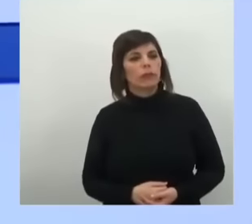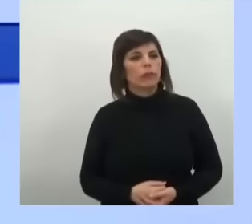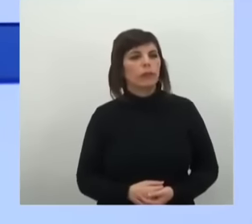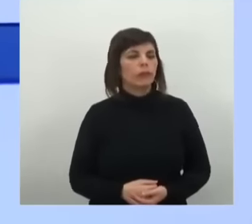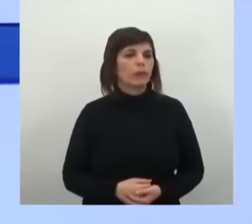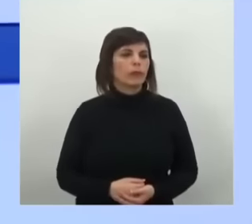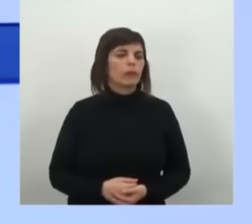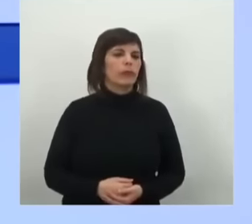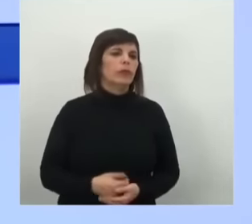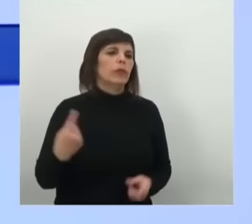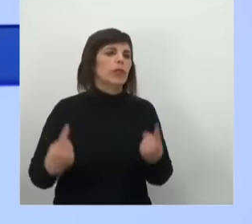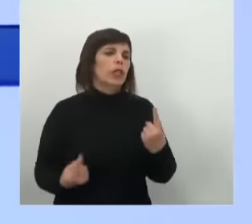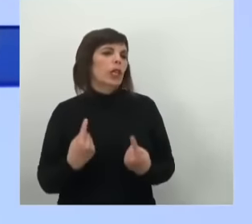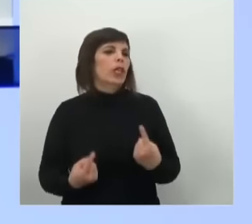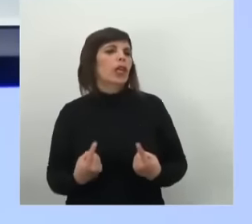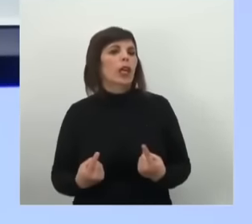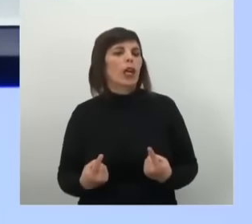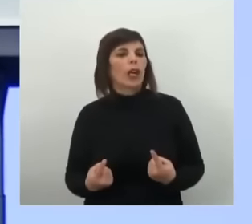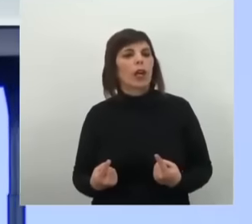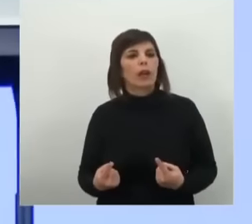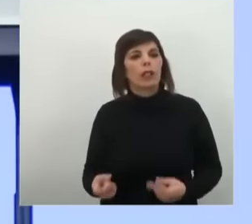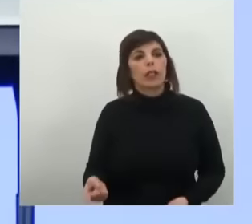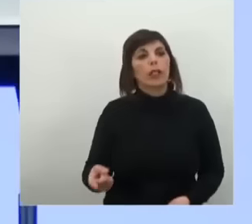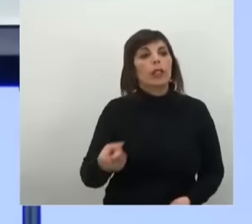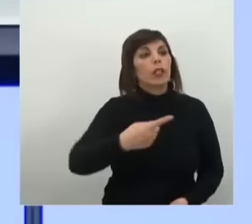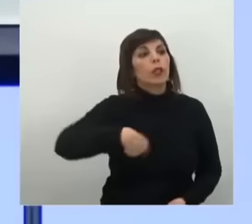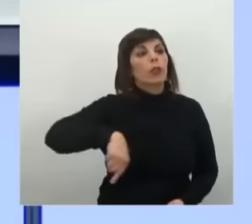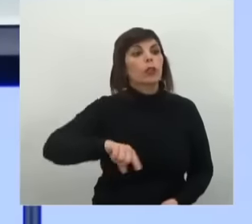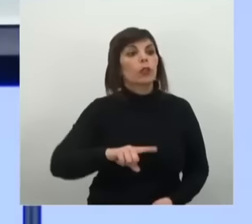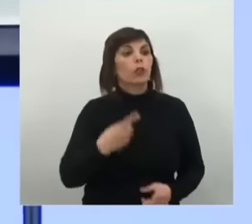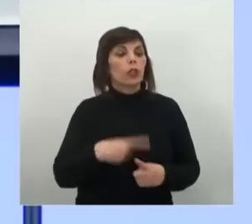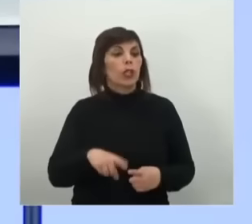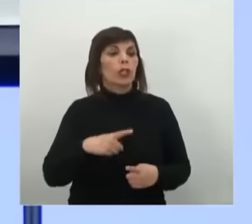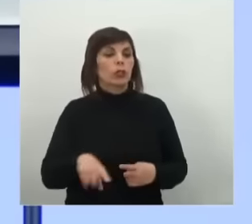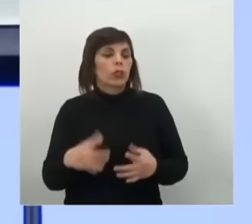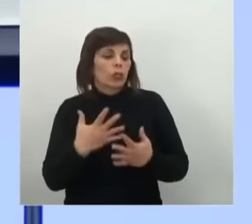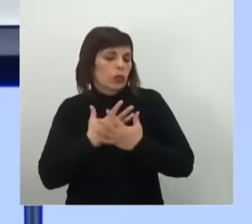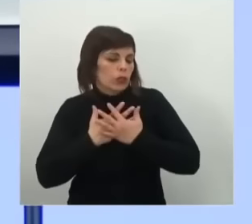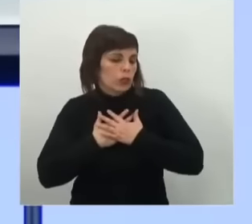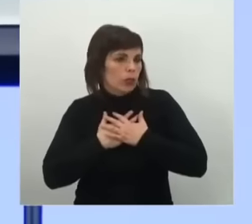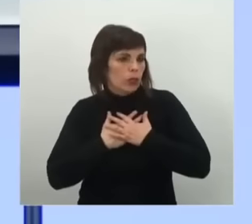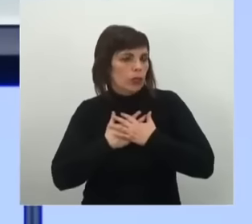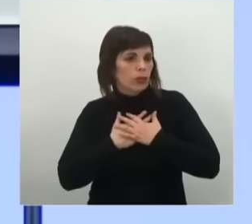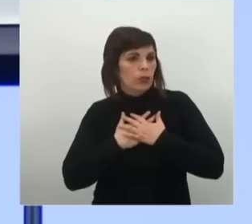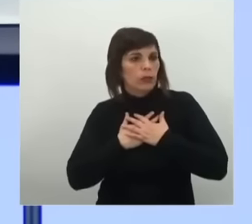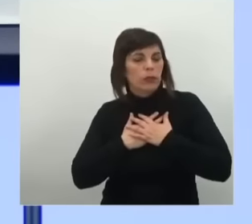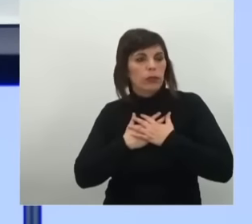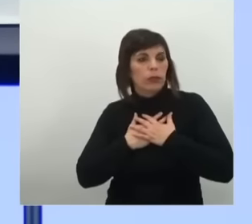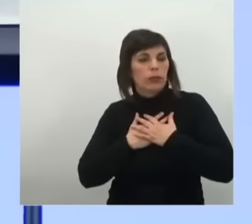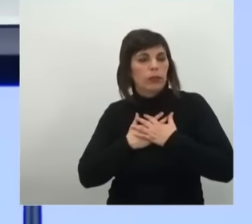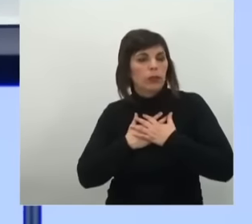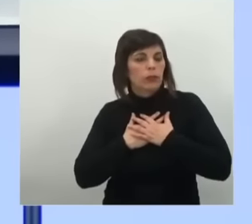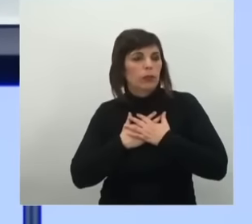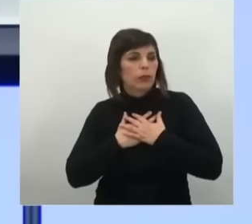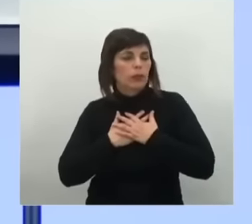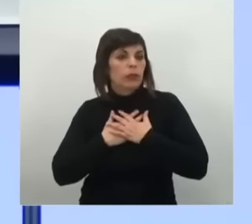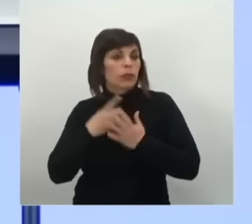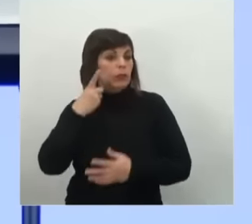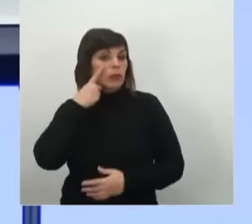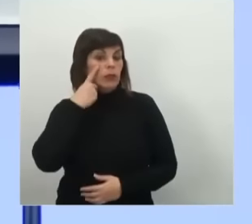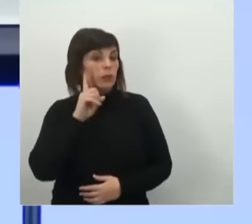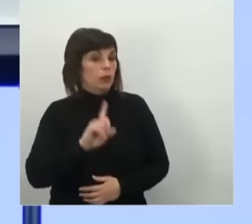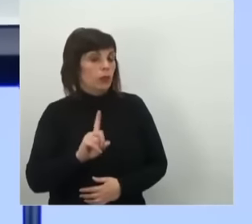Y es que a veces nosotros nos agarramos demasiado a las cosas y no permitimos O no nos damos cuenta